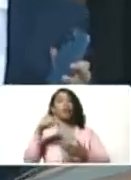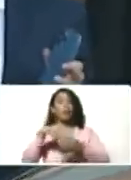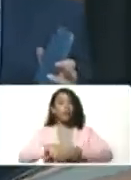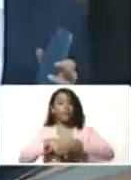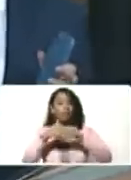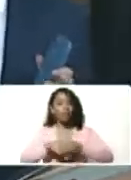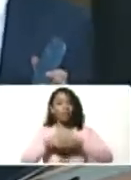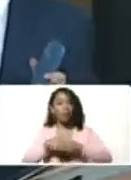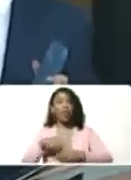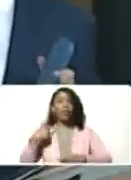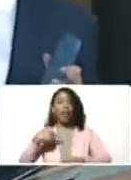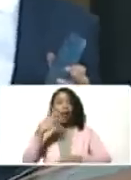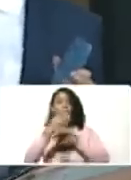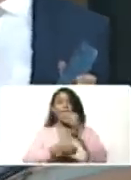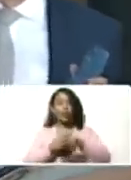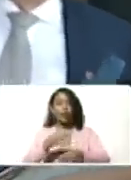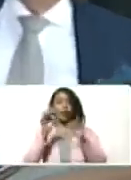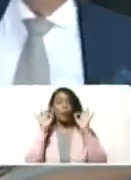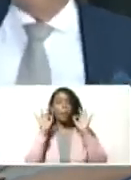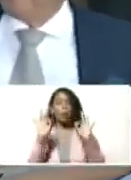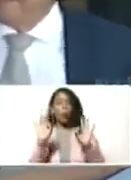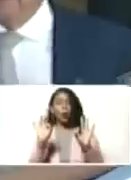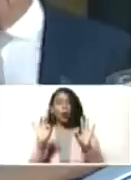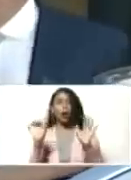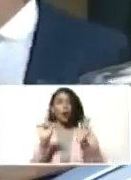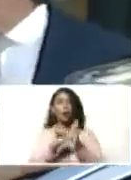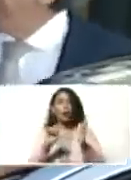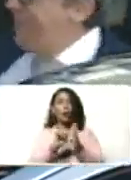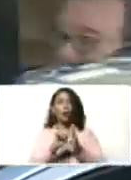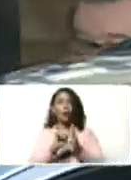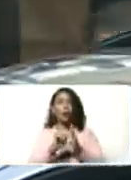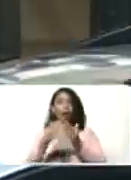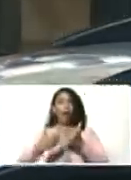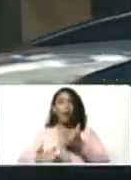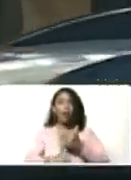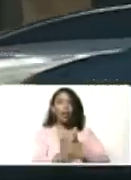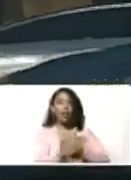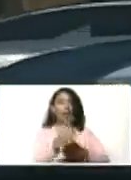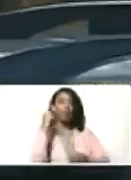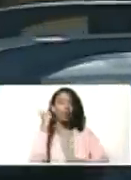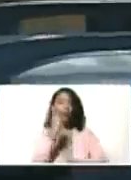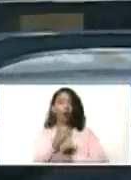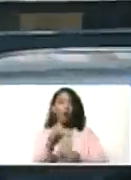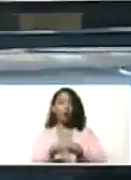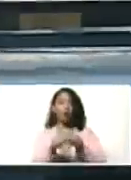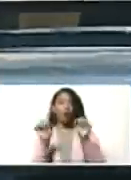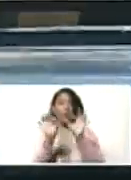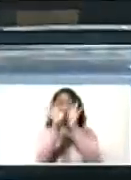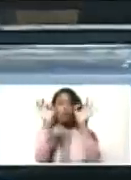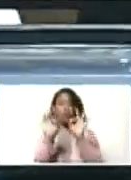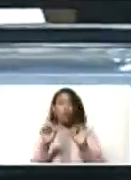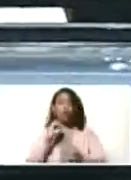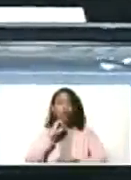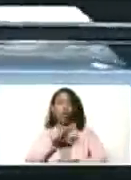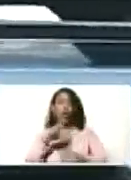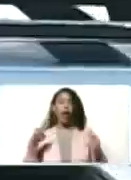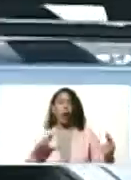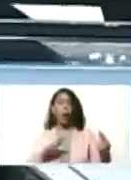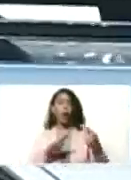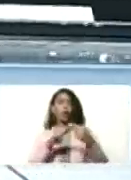lo que tienen que hacer justamente y dónde han avanzar. Nunca debió romperse este lazo histórico. Son